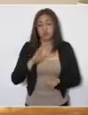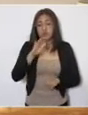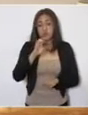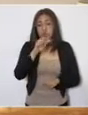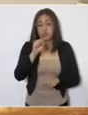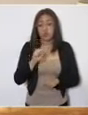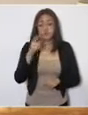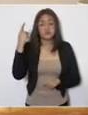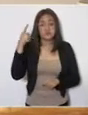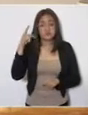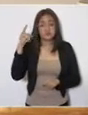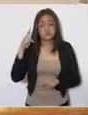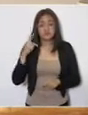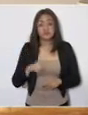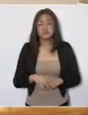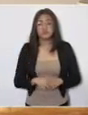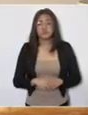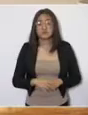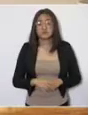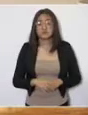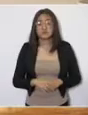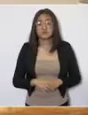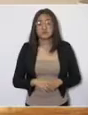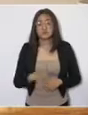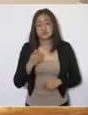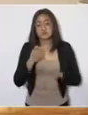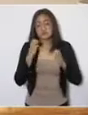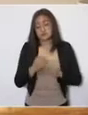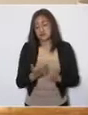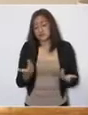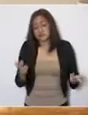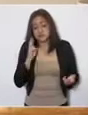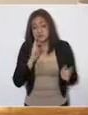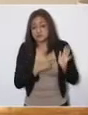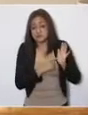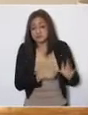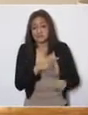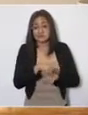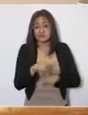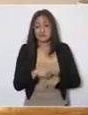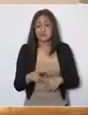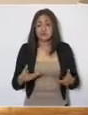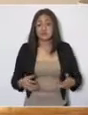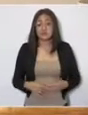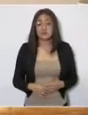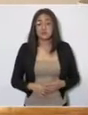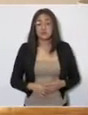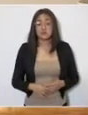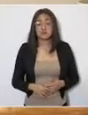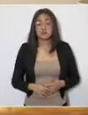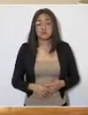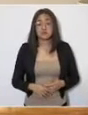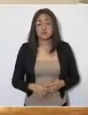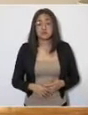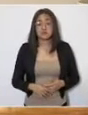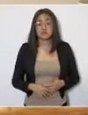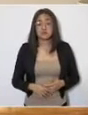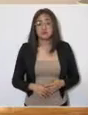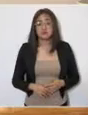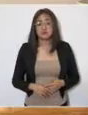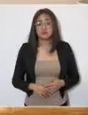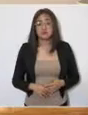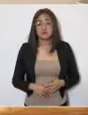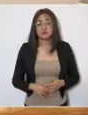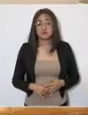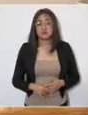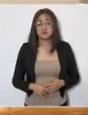pueblo y ahí están las consecuencias ahí están las consecuencias